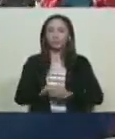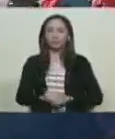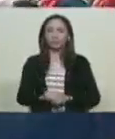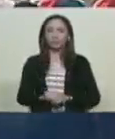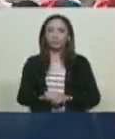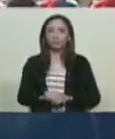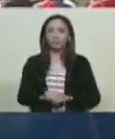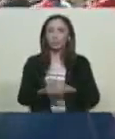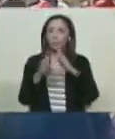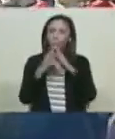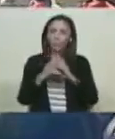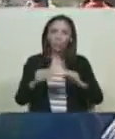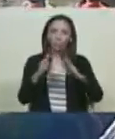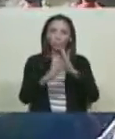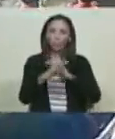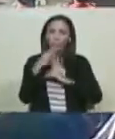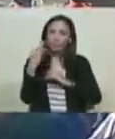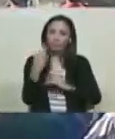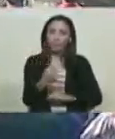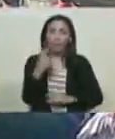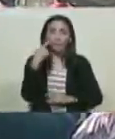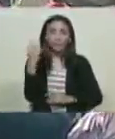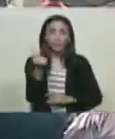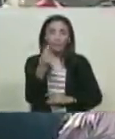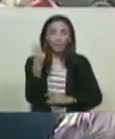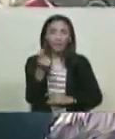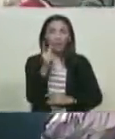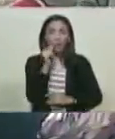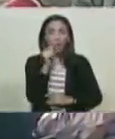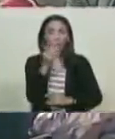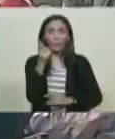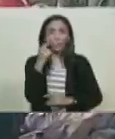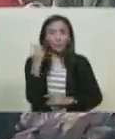de campaña. Ponte las pilas, Francisco Torrealba.